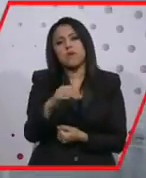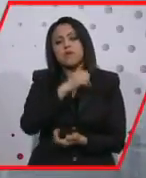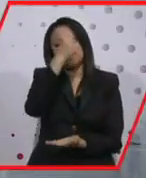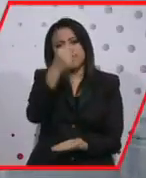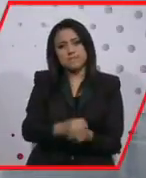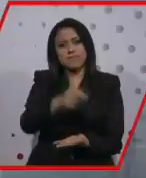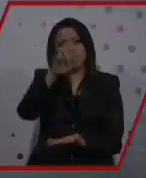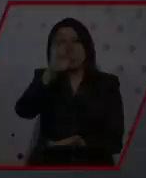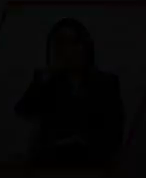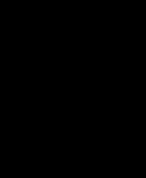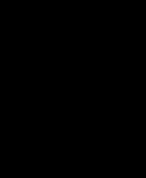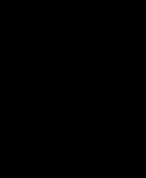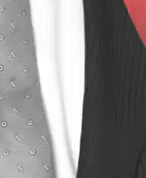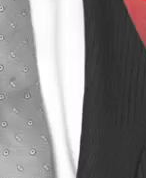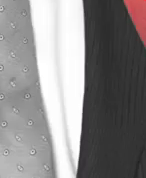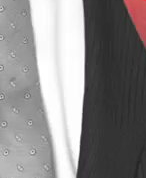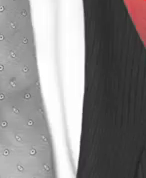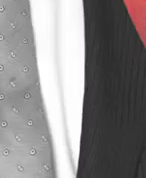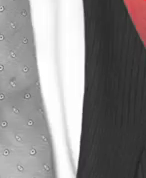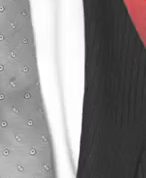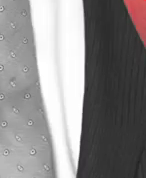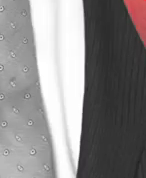ricardos o labaka